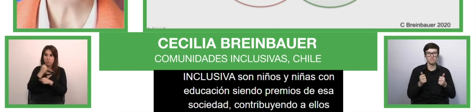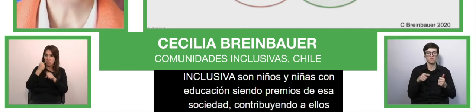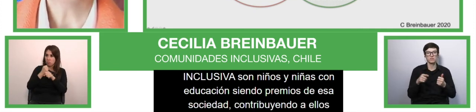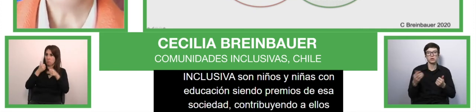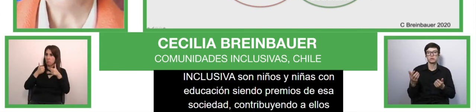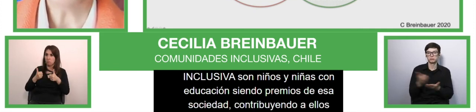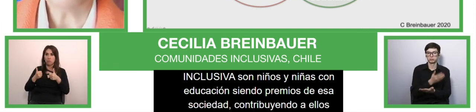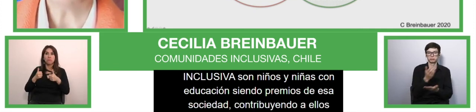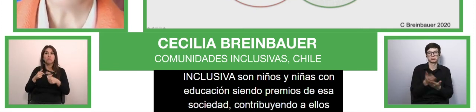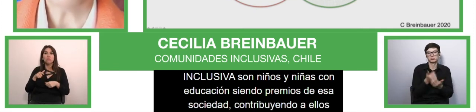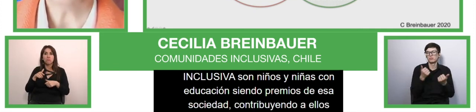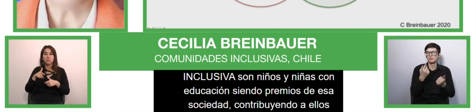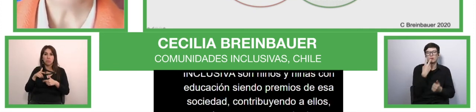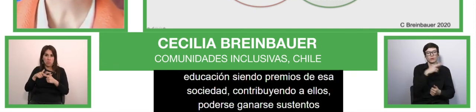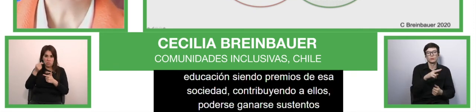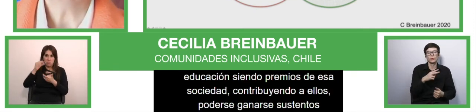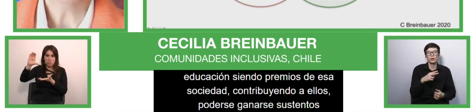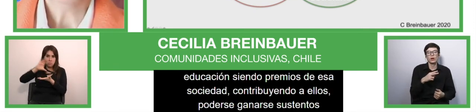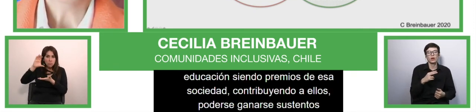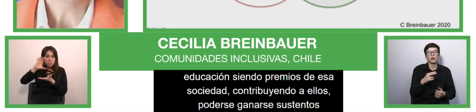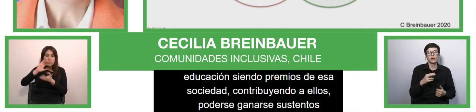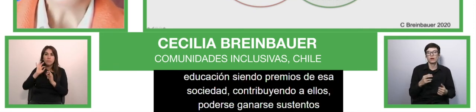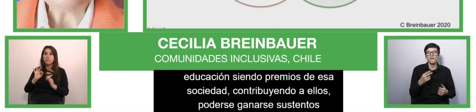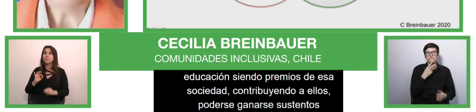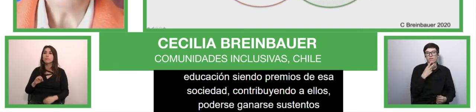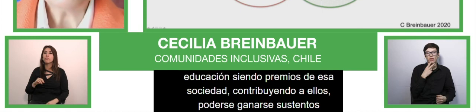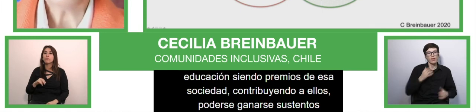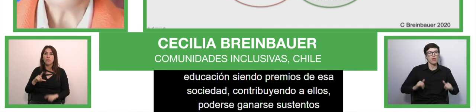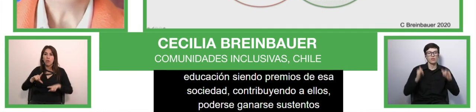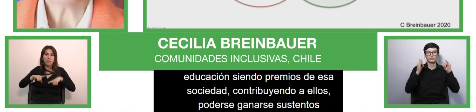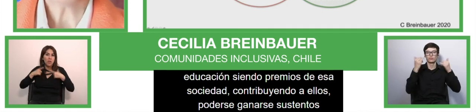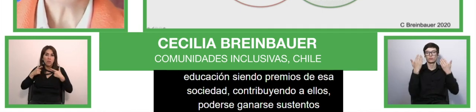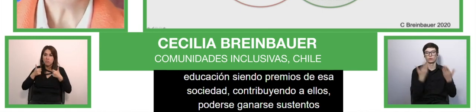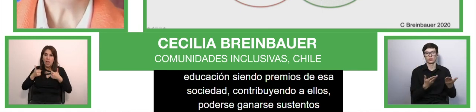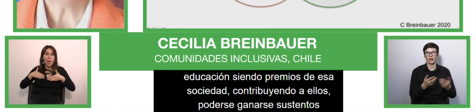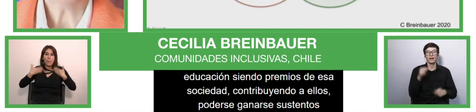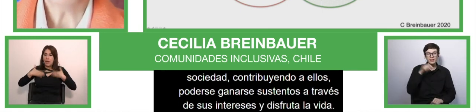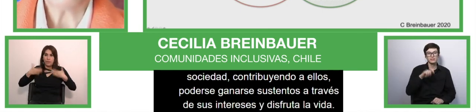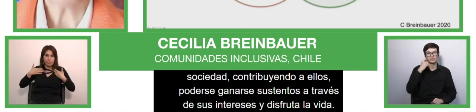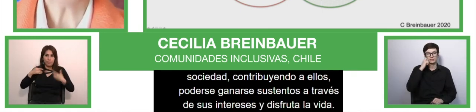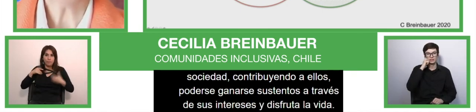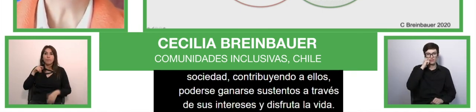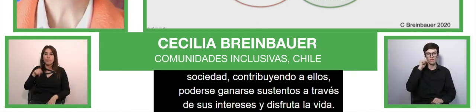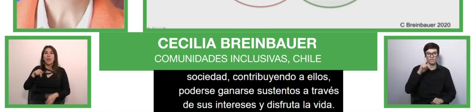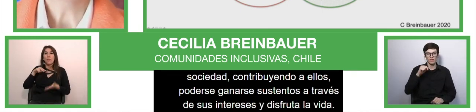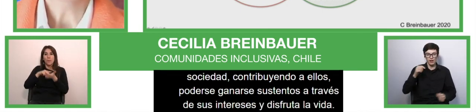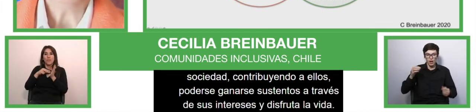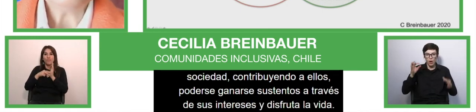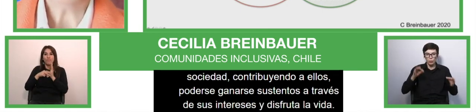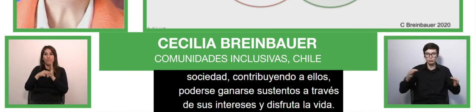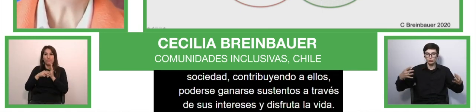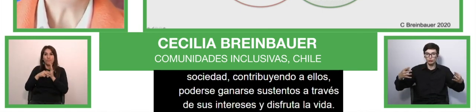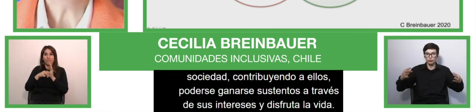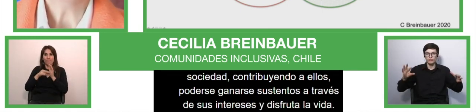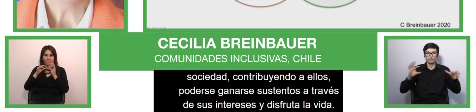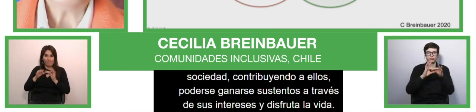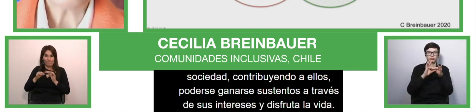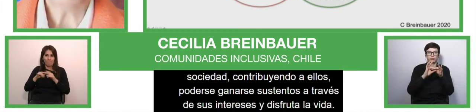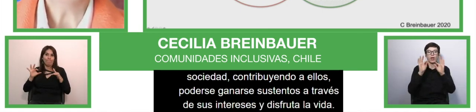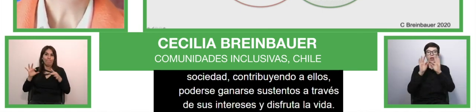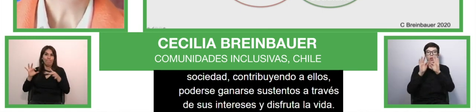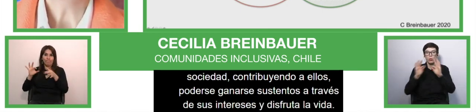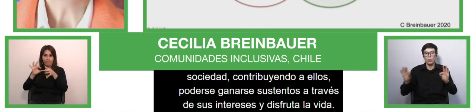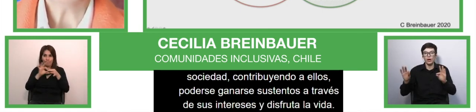intereses y disfrutar la vida aquí es donde está la intersección entre educación discapacidad